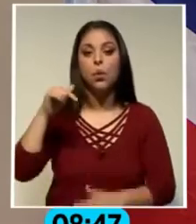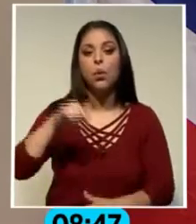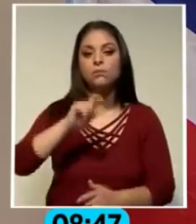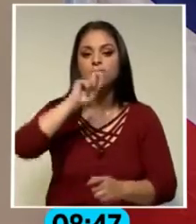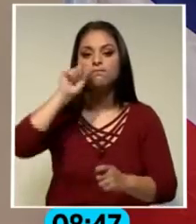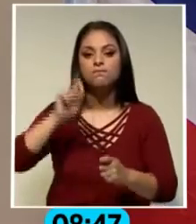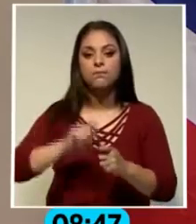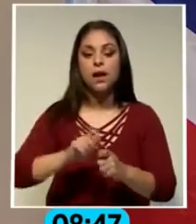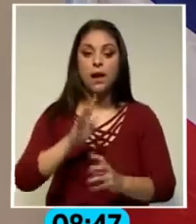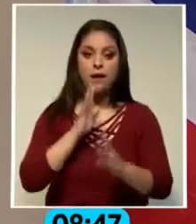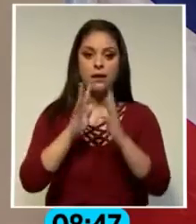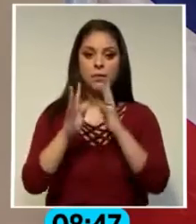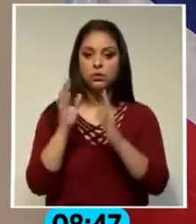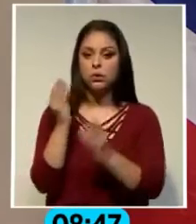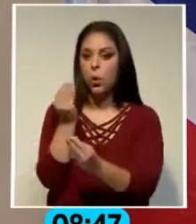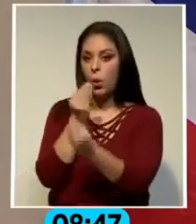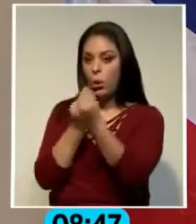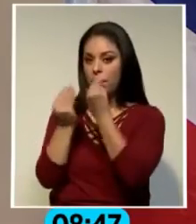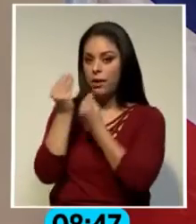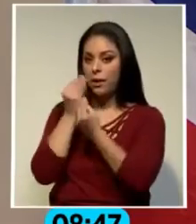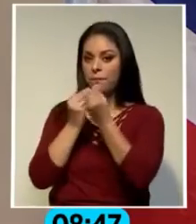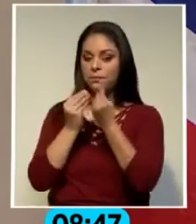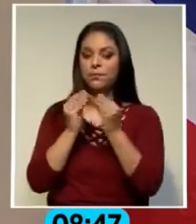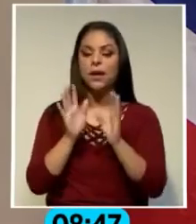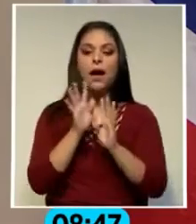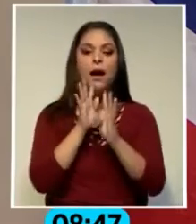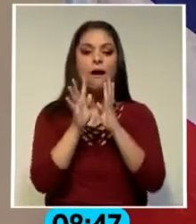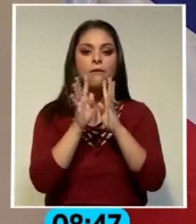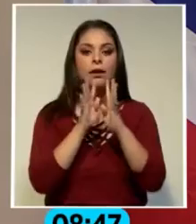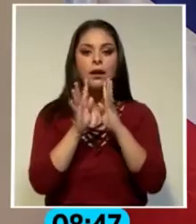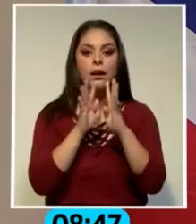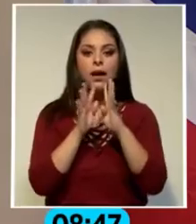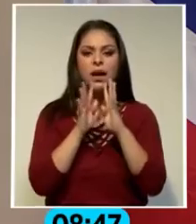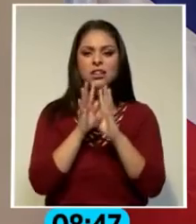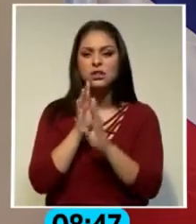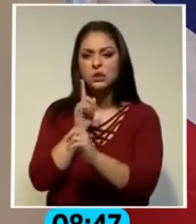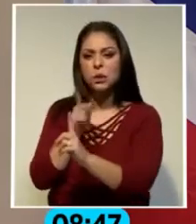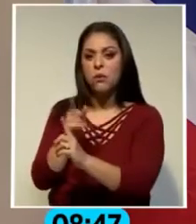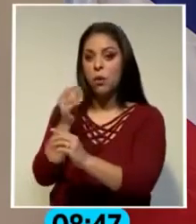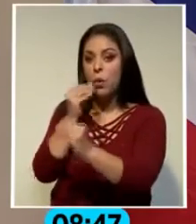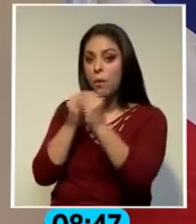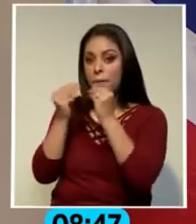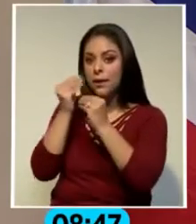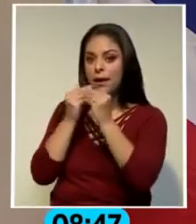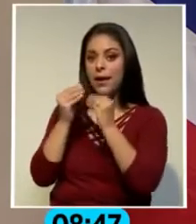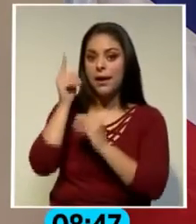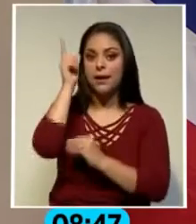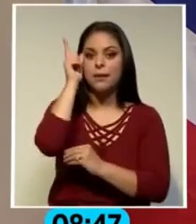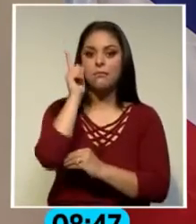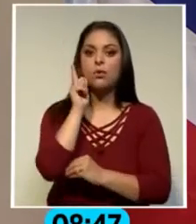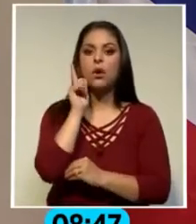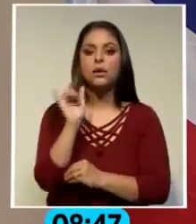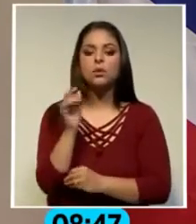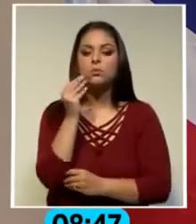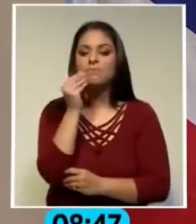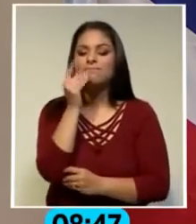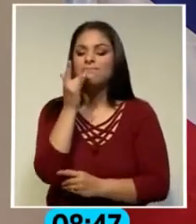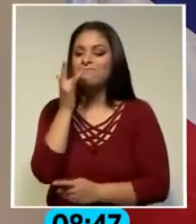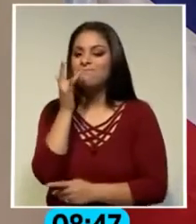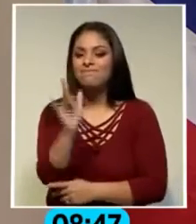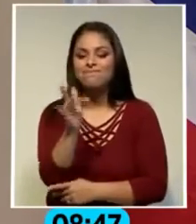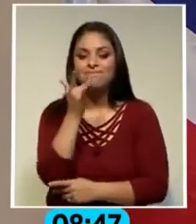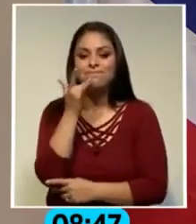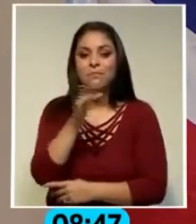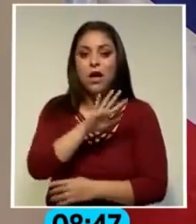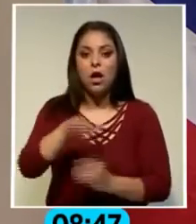hablar pues de la comida. Y para conversar un poco sobre las comidas que tiene Limón, que son sabrosísimas y